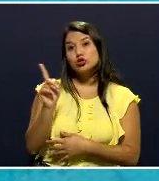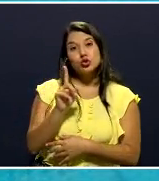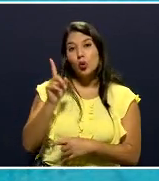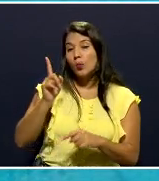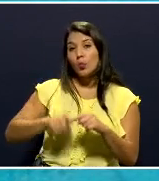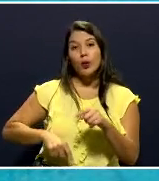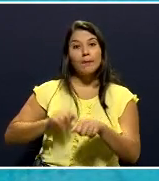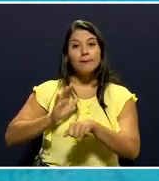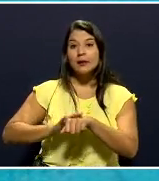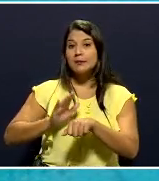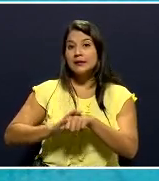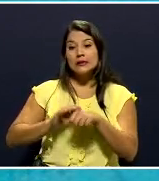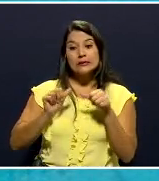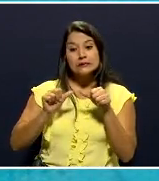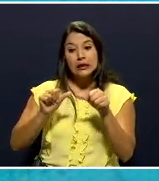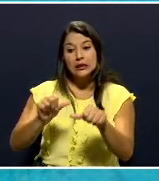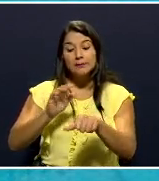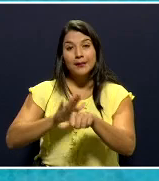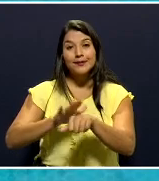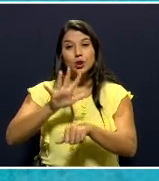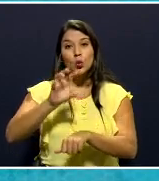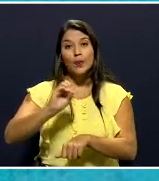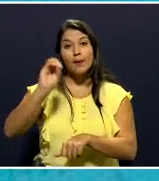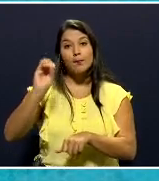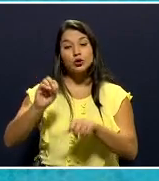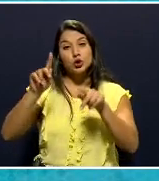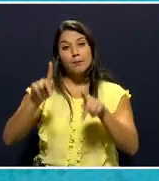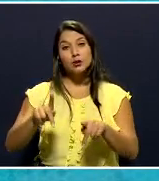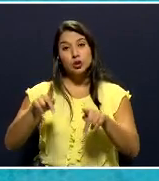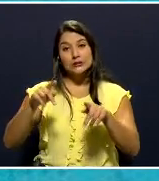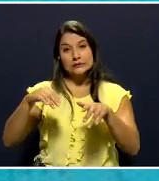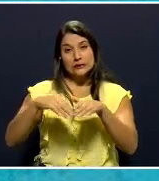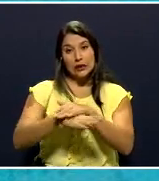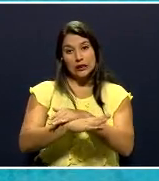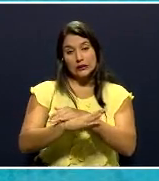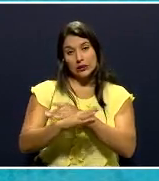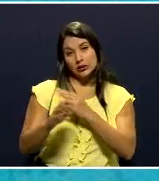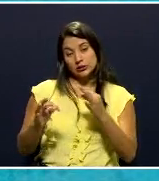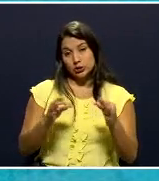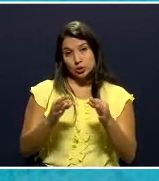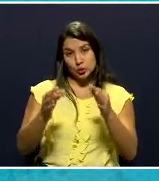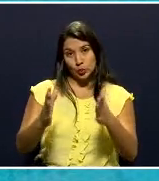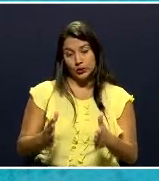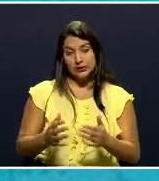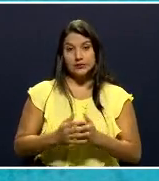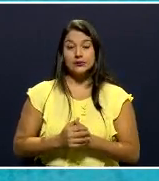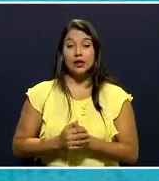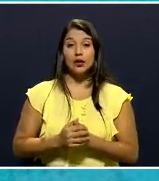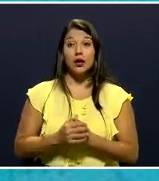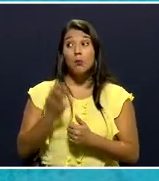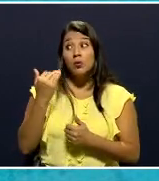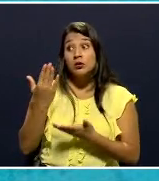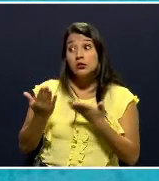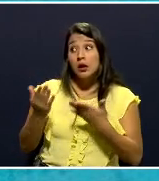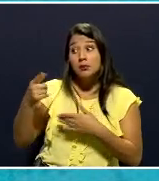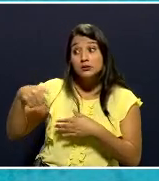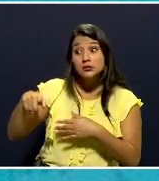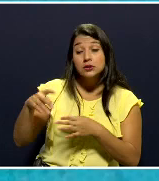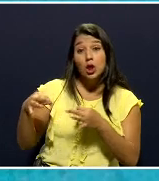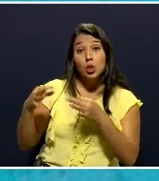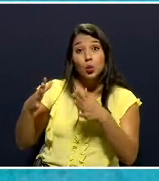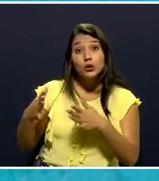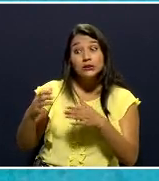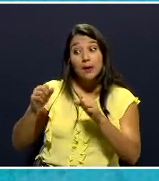permitir un 50% de ingreso de turistas. Algunos pueden venir